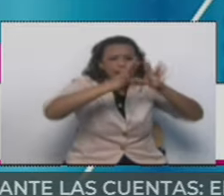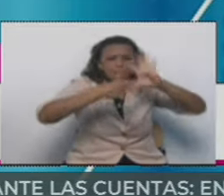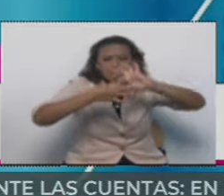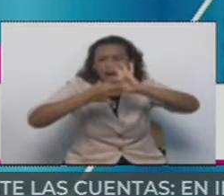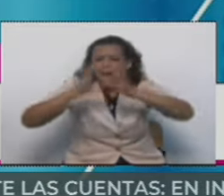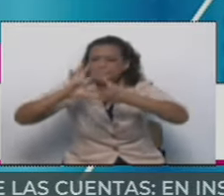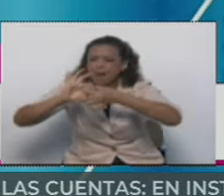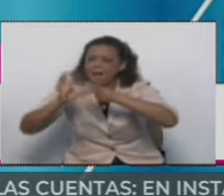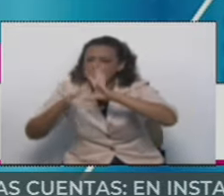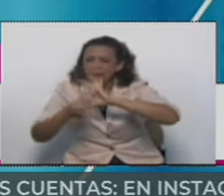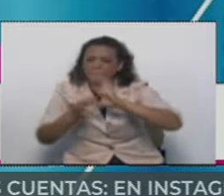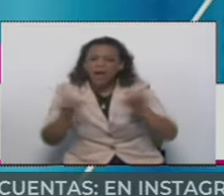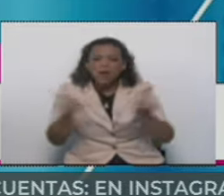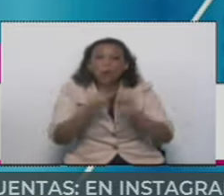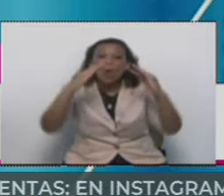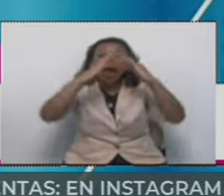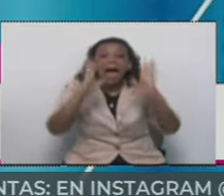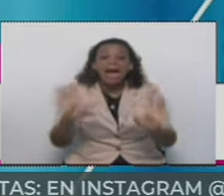con abejas.